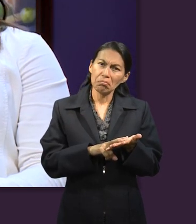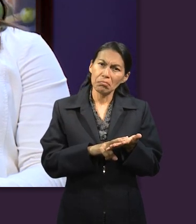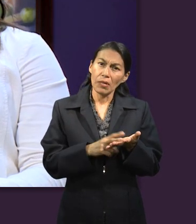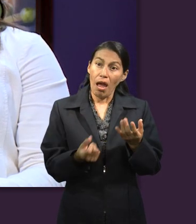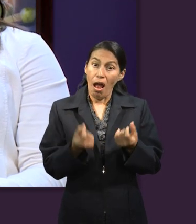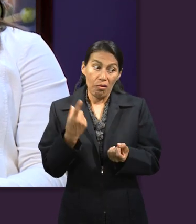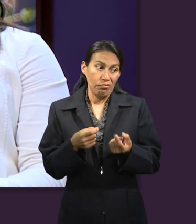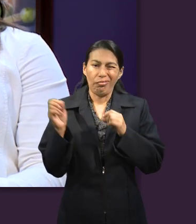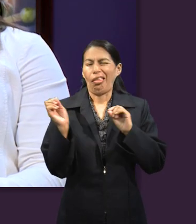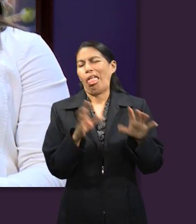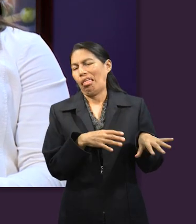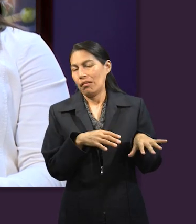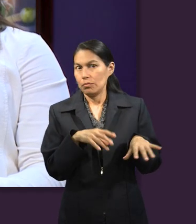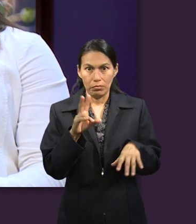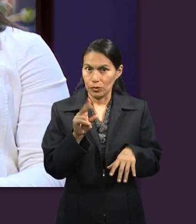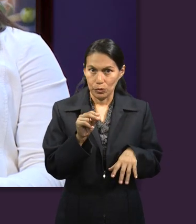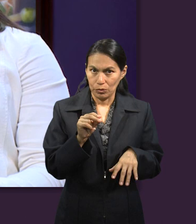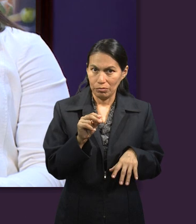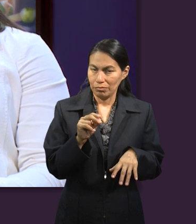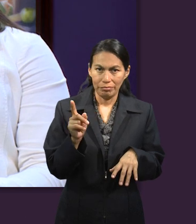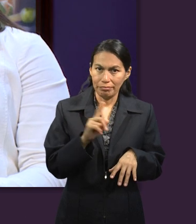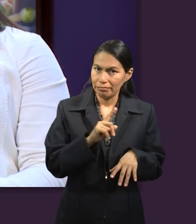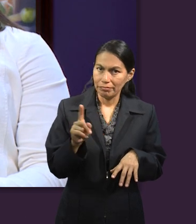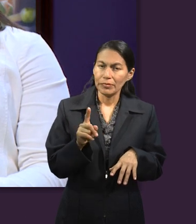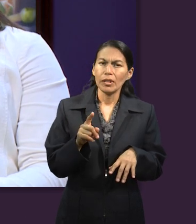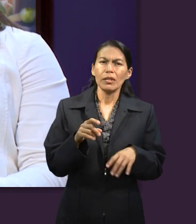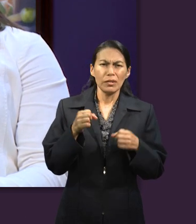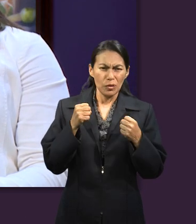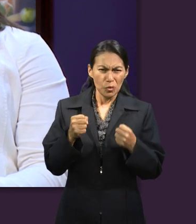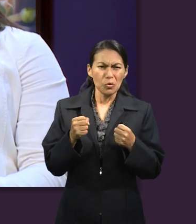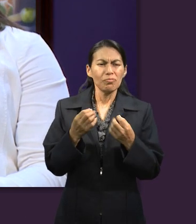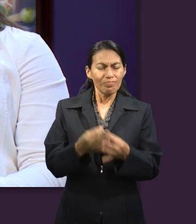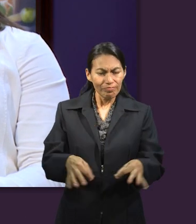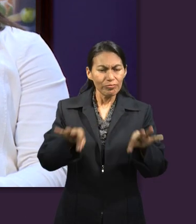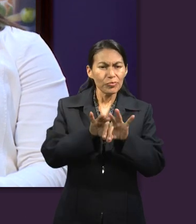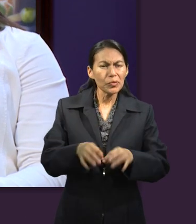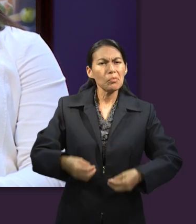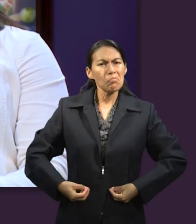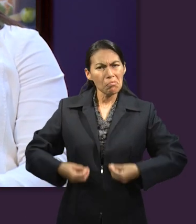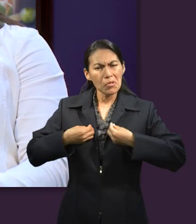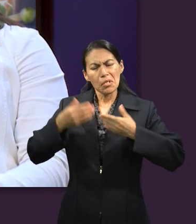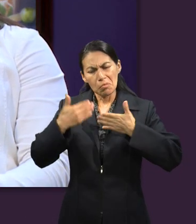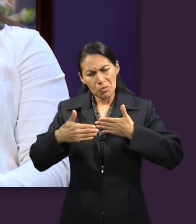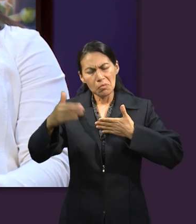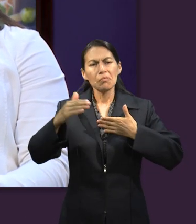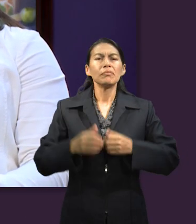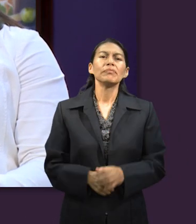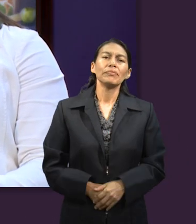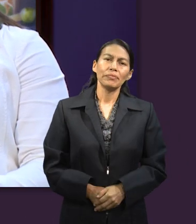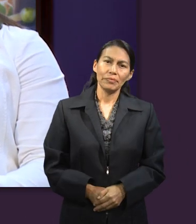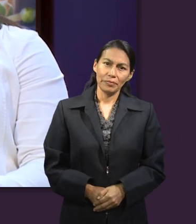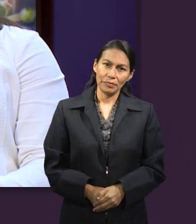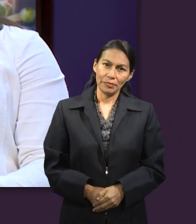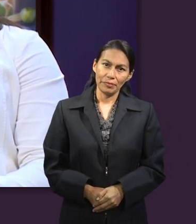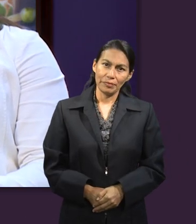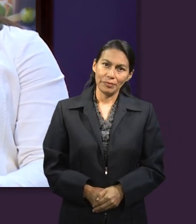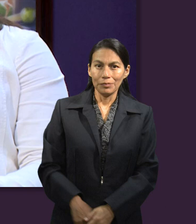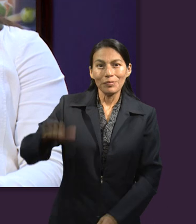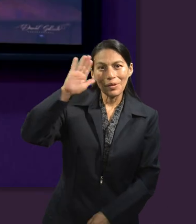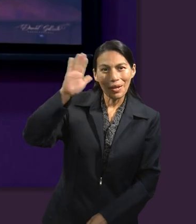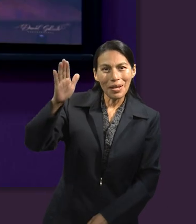que no debemos llevar a tomar a la ligera y que sin duda alguna puede trascender grandemente en nosotros